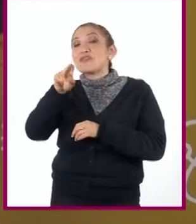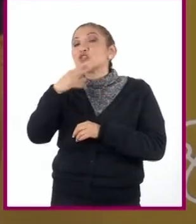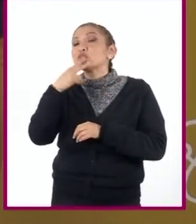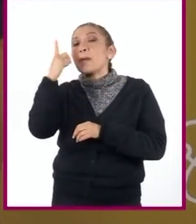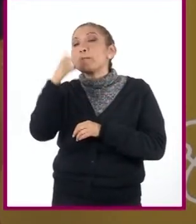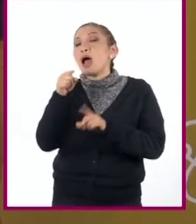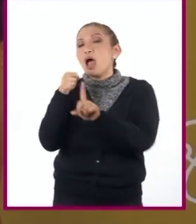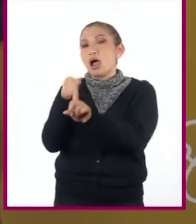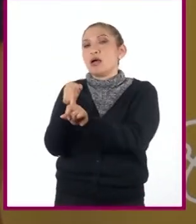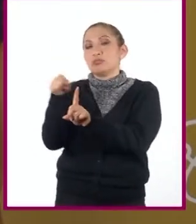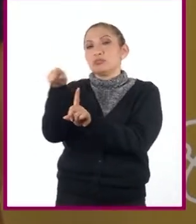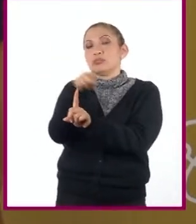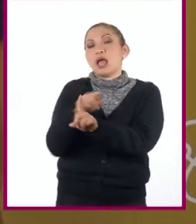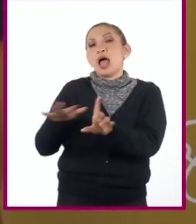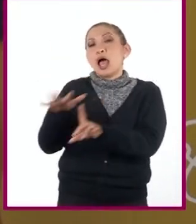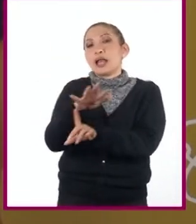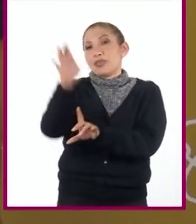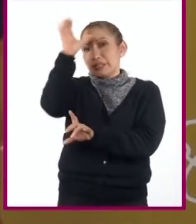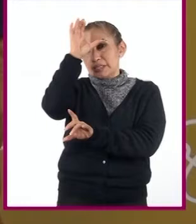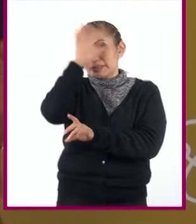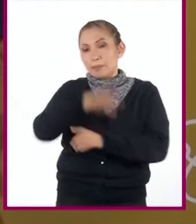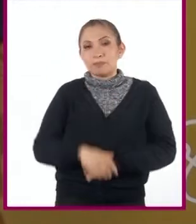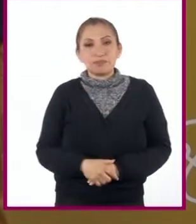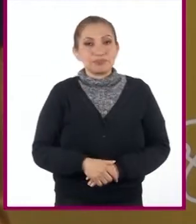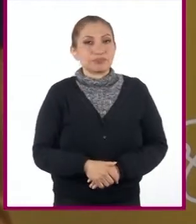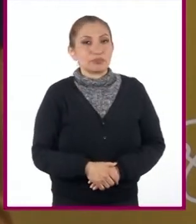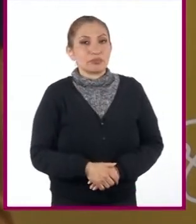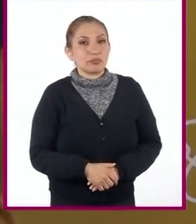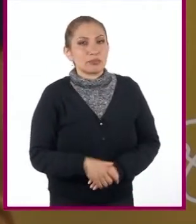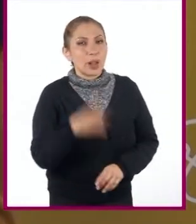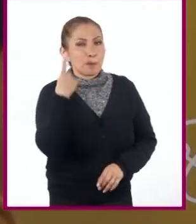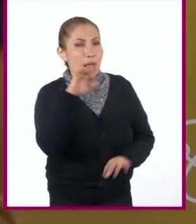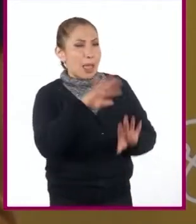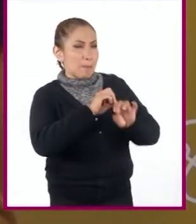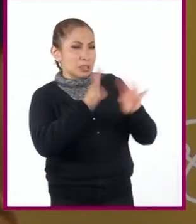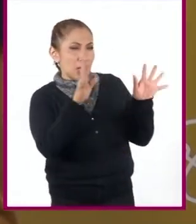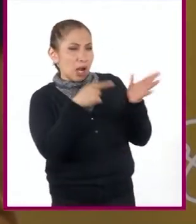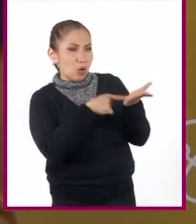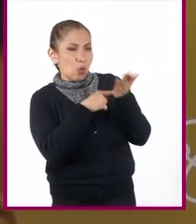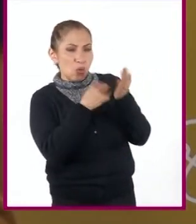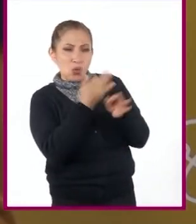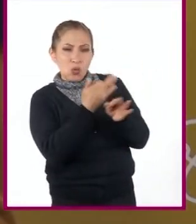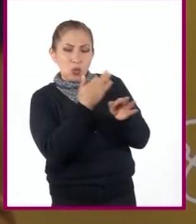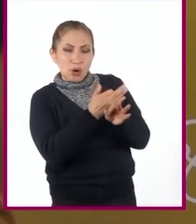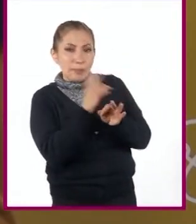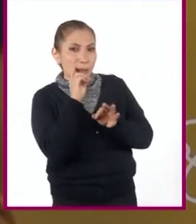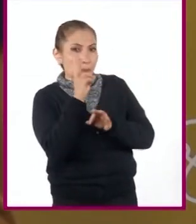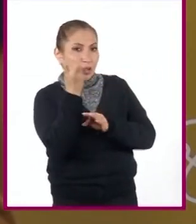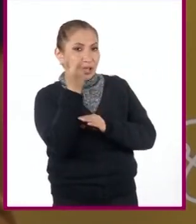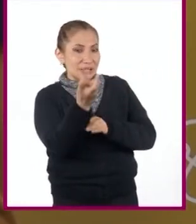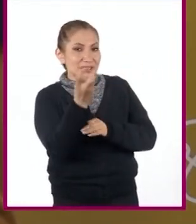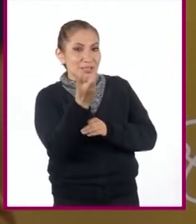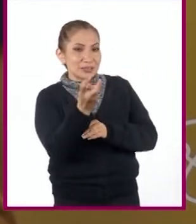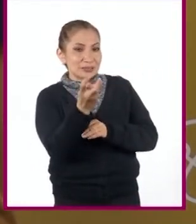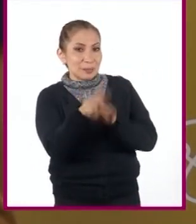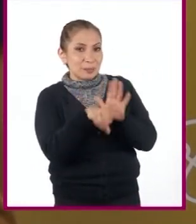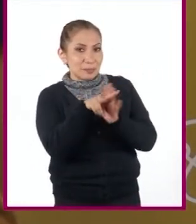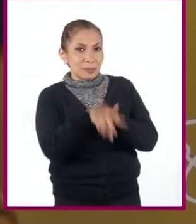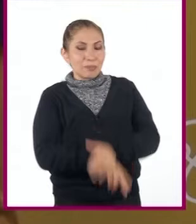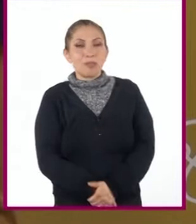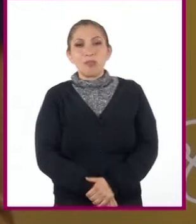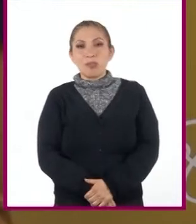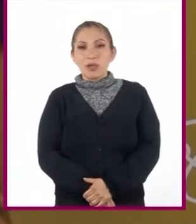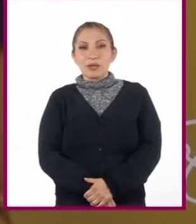emplea preferentemente en el ámbito científico. Para ilustrar lo que decimos, veamos la siguiente